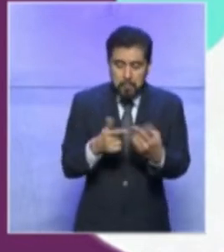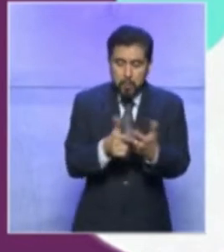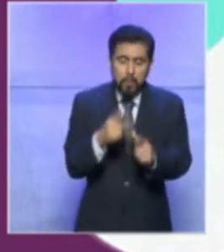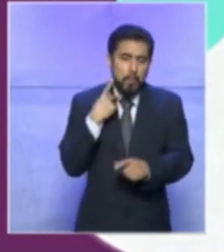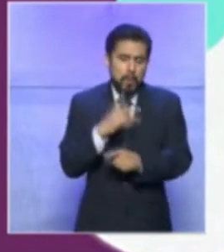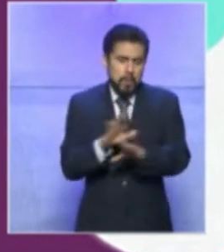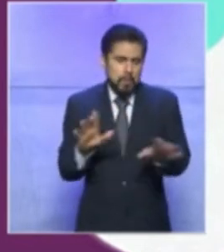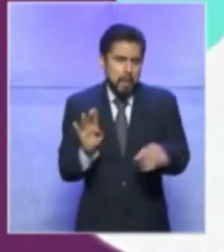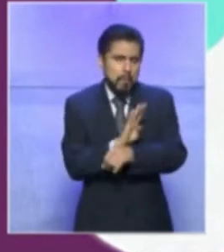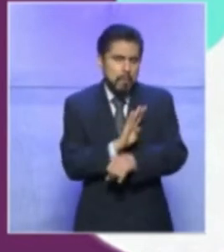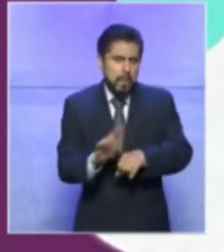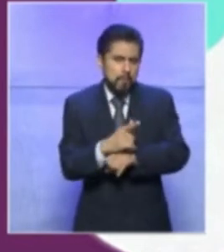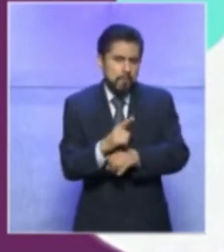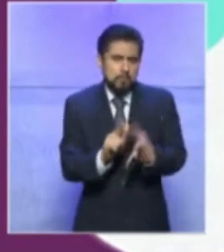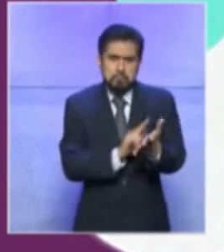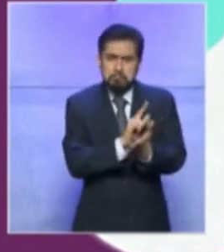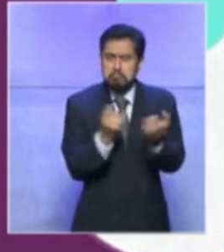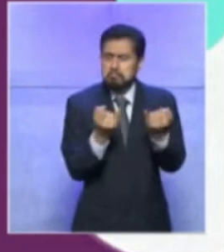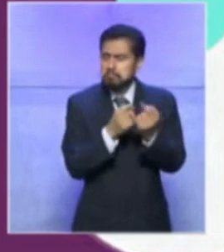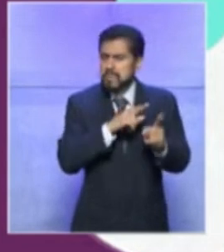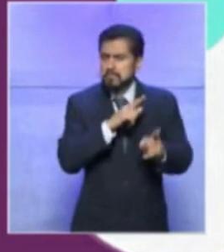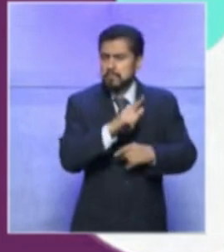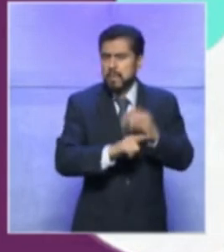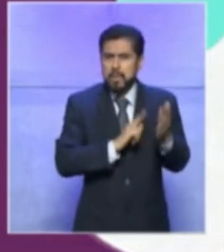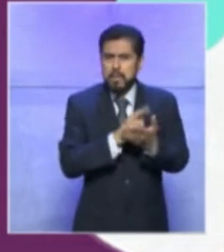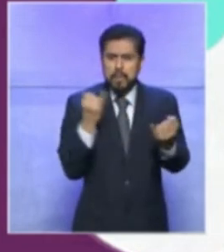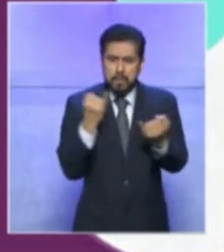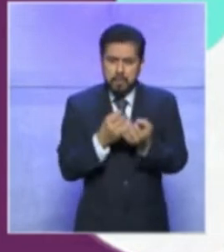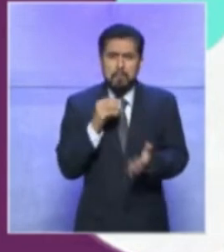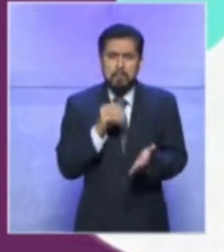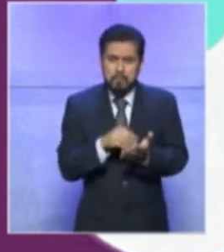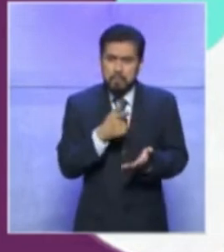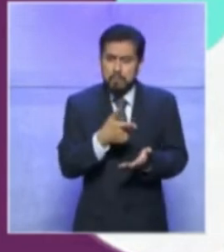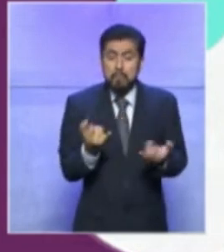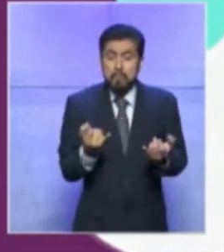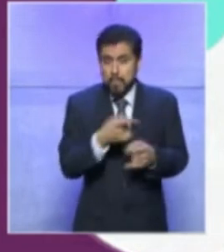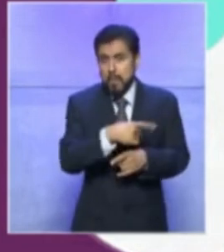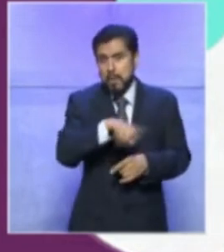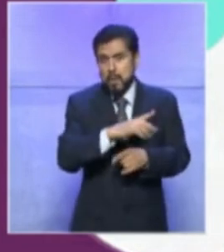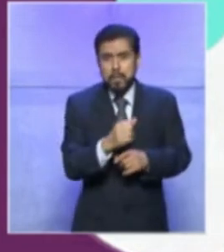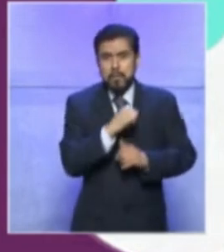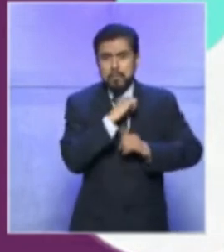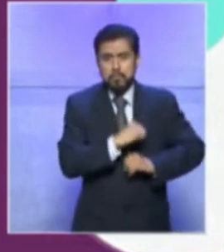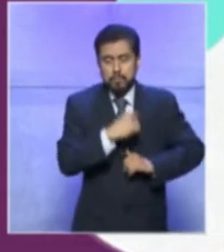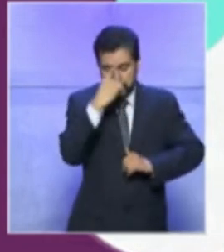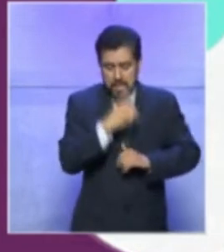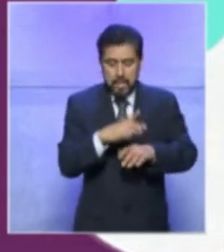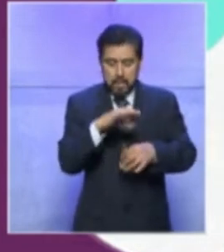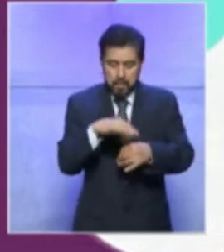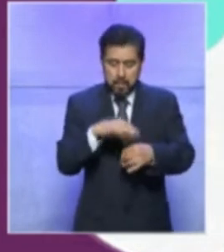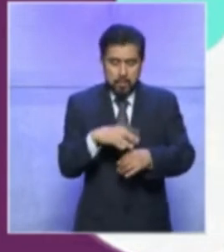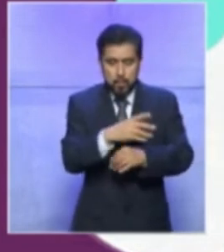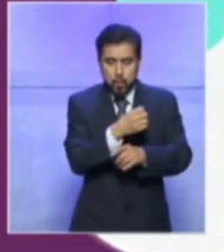fue producto de un actuar imparcial y objetivo por parte de la autoridad encargada de la organización de las elecciones y de este